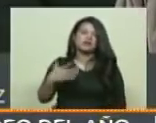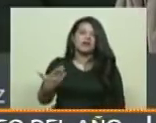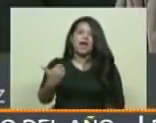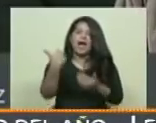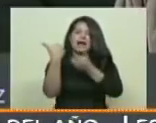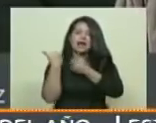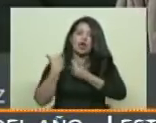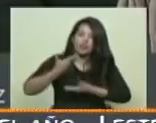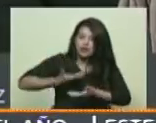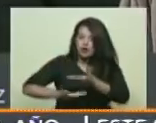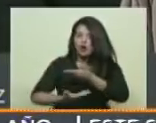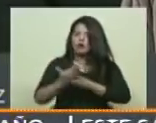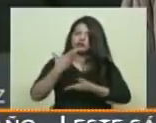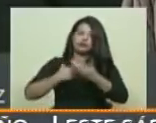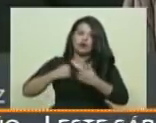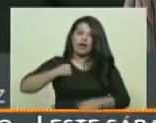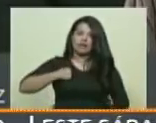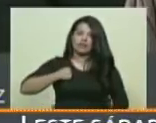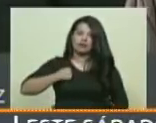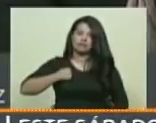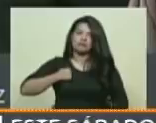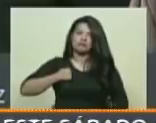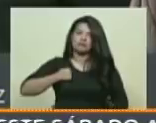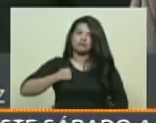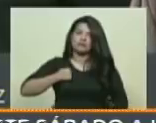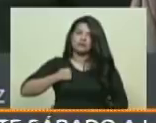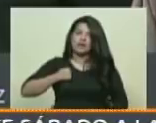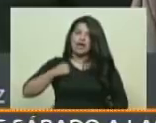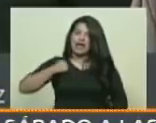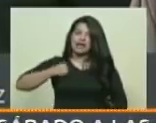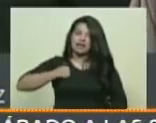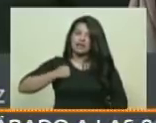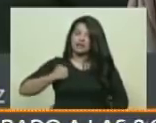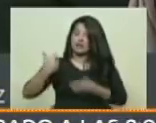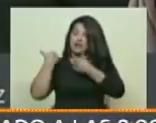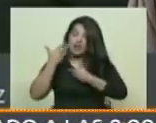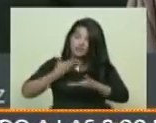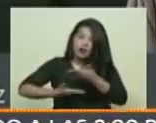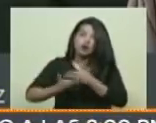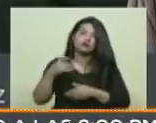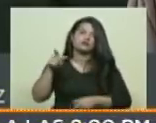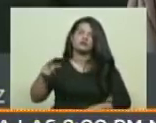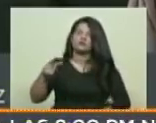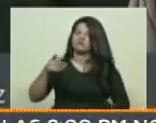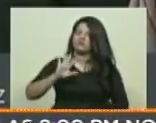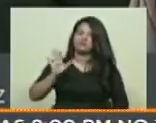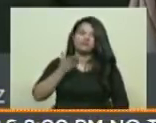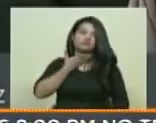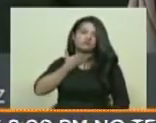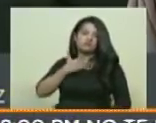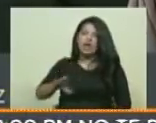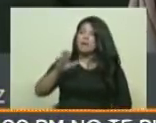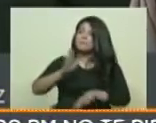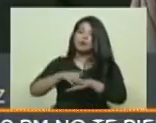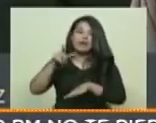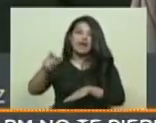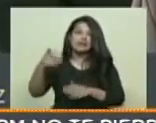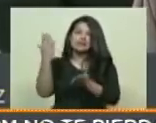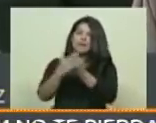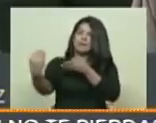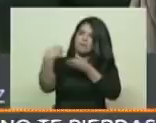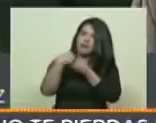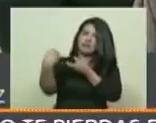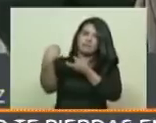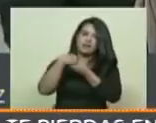de negocios de Canadá por su permanente e insistente, grosera y vulgar intromisión en